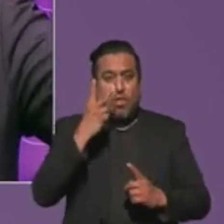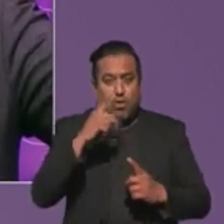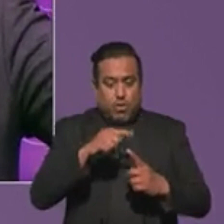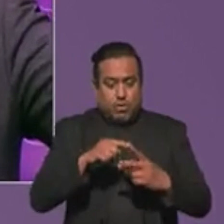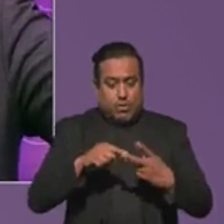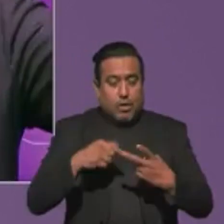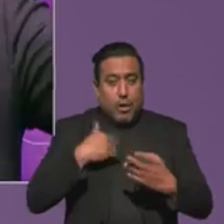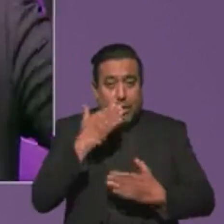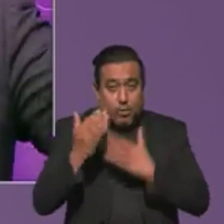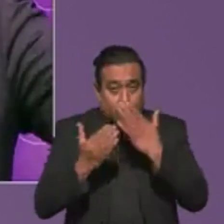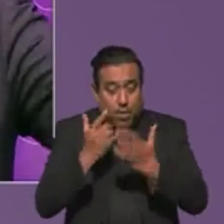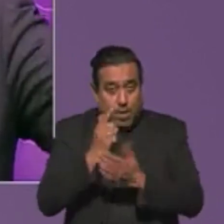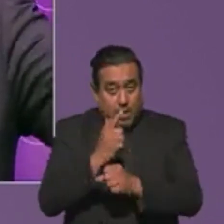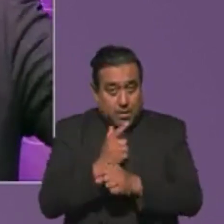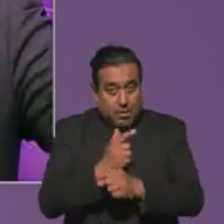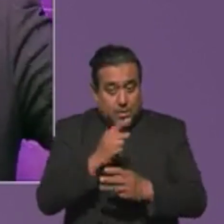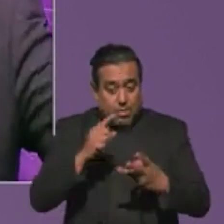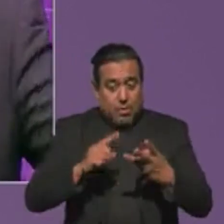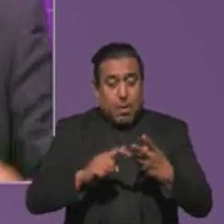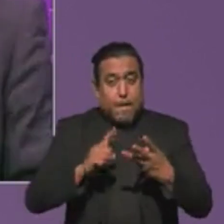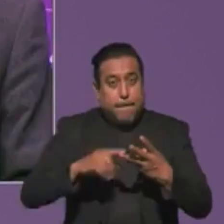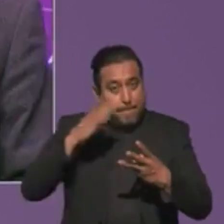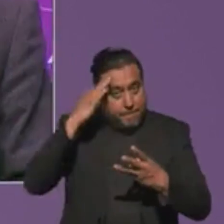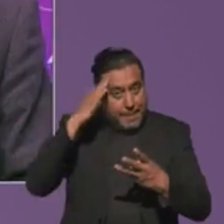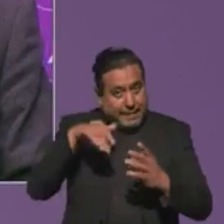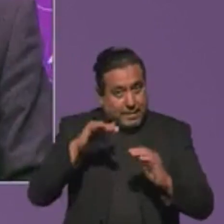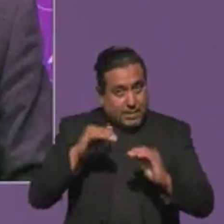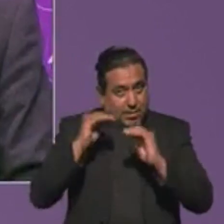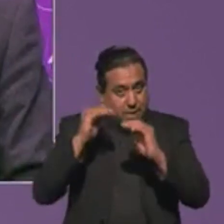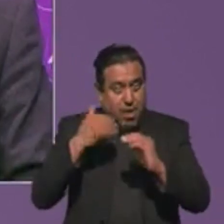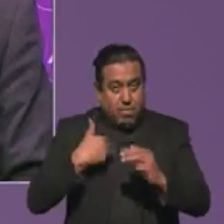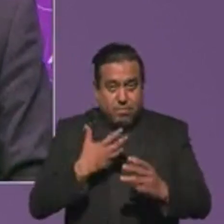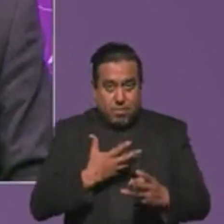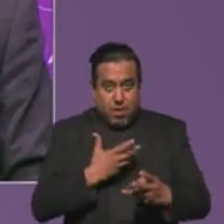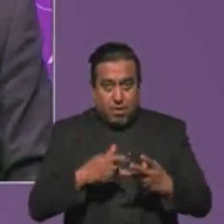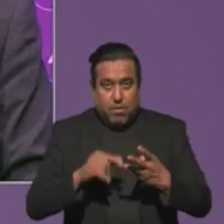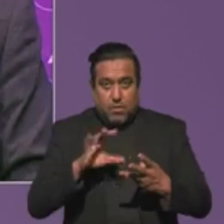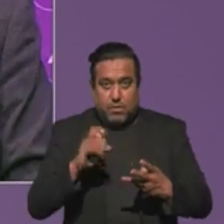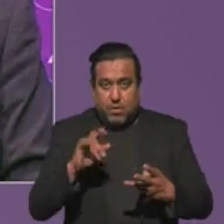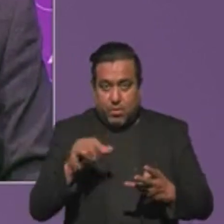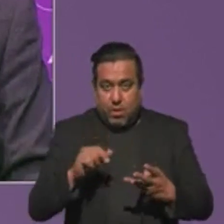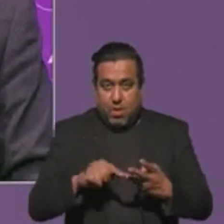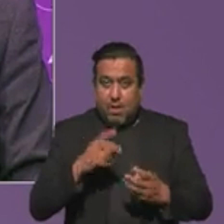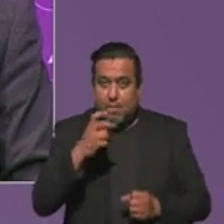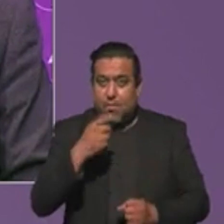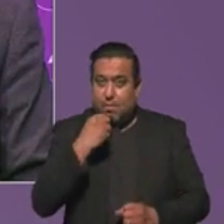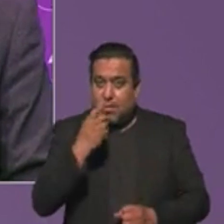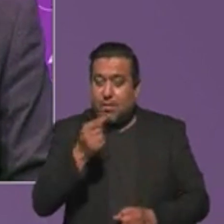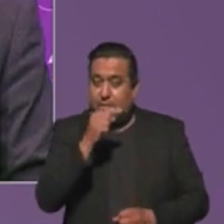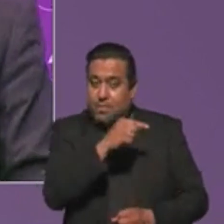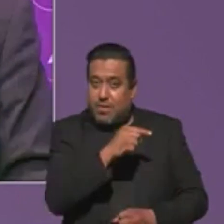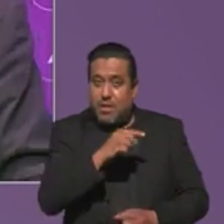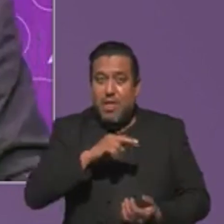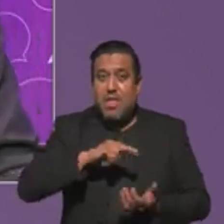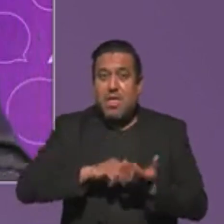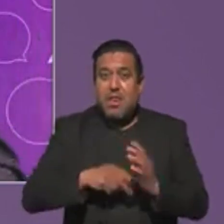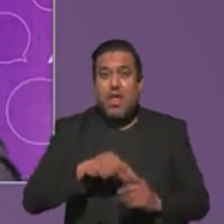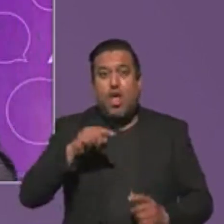licenciaturas y una cédula de maestría por eso vuelvo a repetir que el ingeniero es un